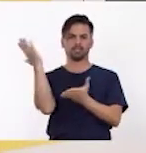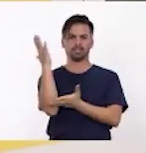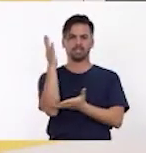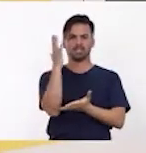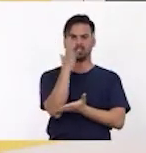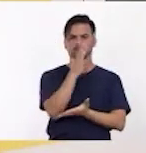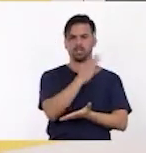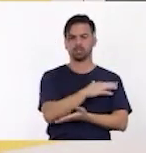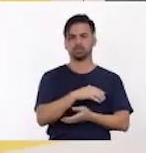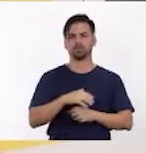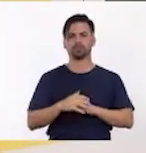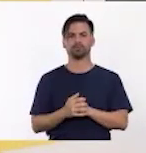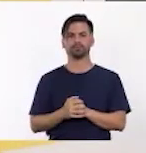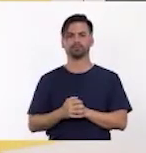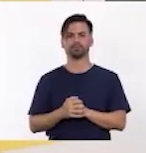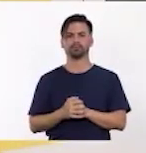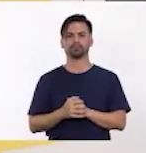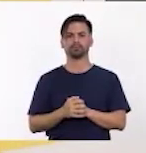causas también